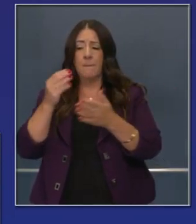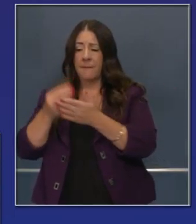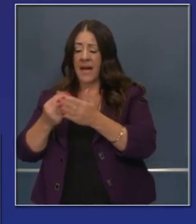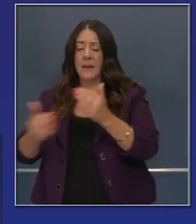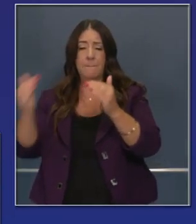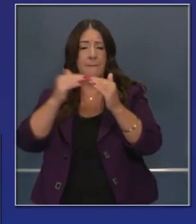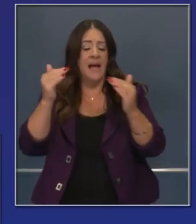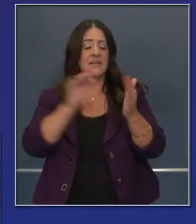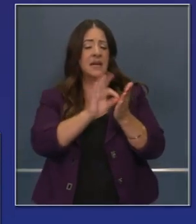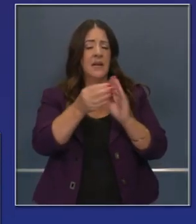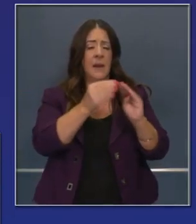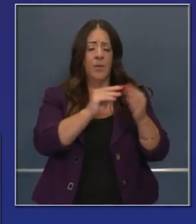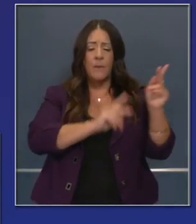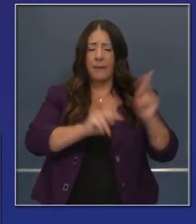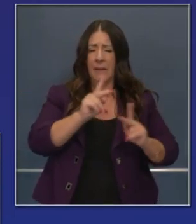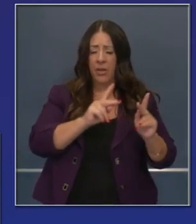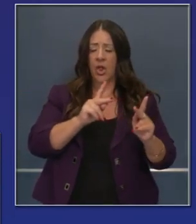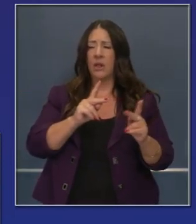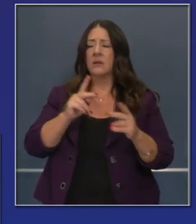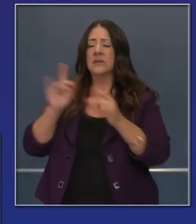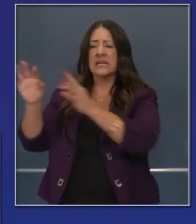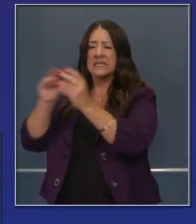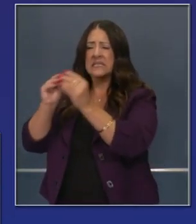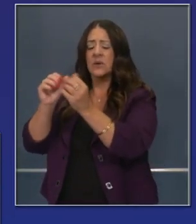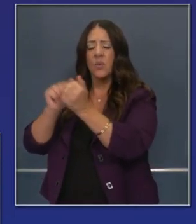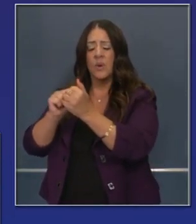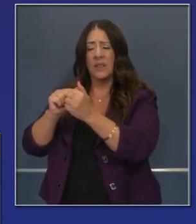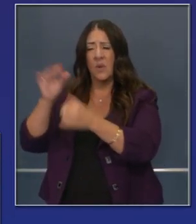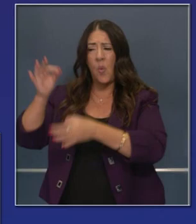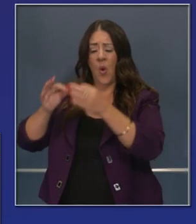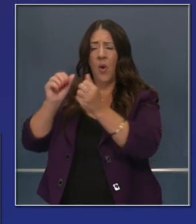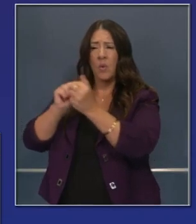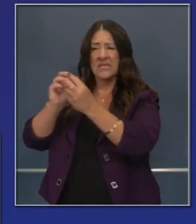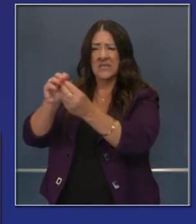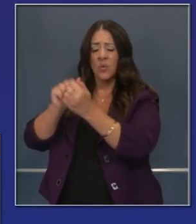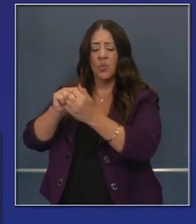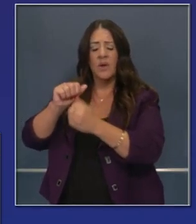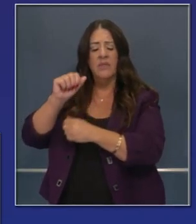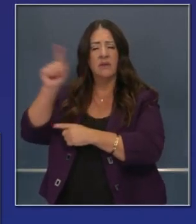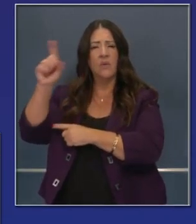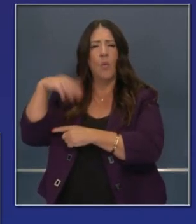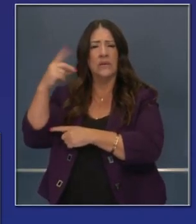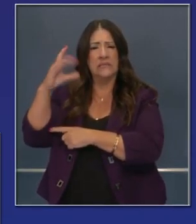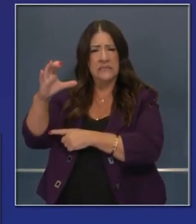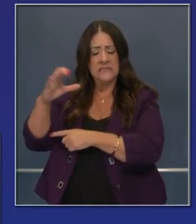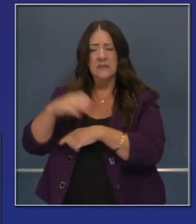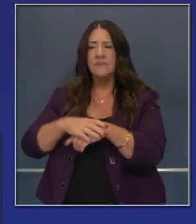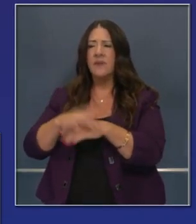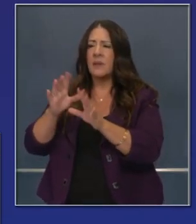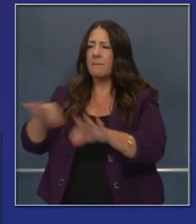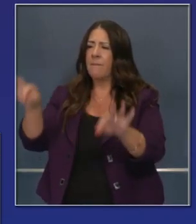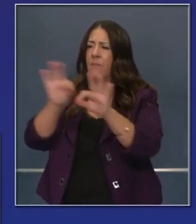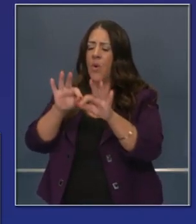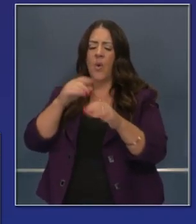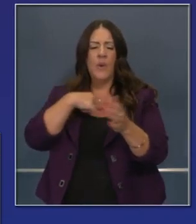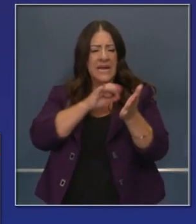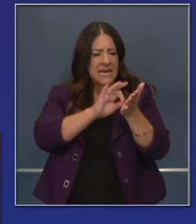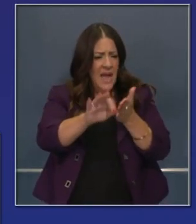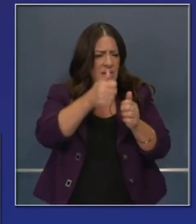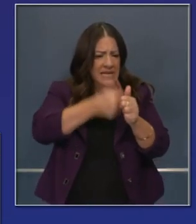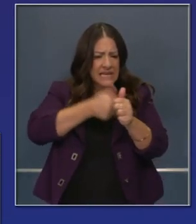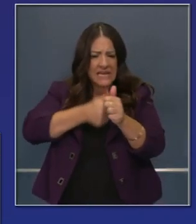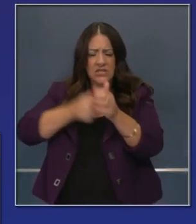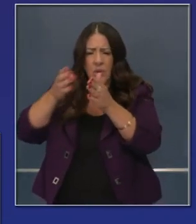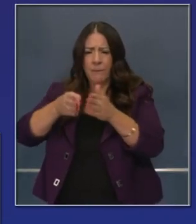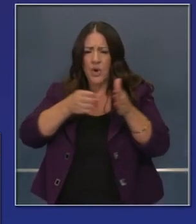presiona los esfuerzos por parte de la administración en Washington D.C. de terminar con el censo de inmediato, que tiene el único propósito de que no